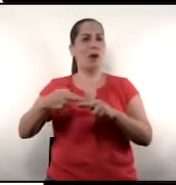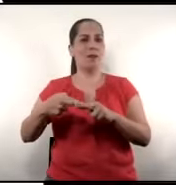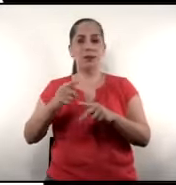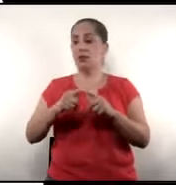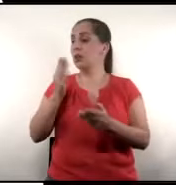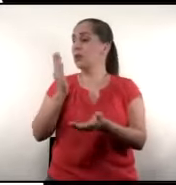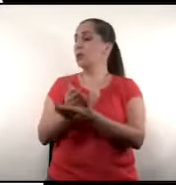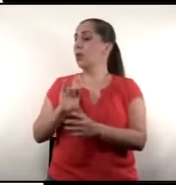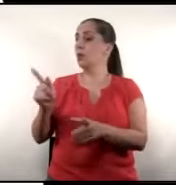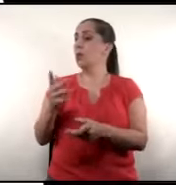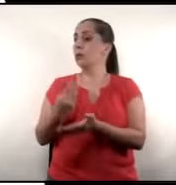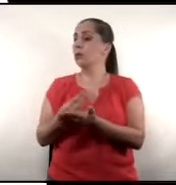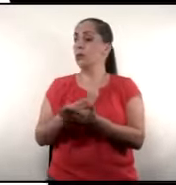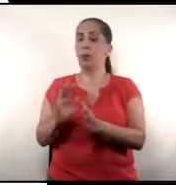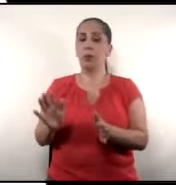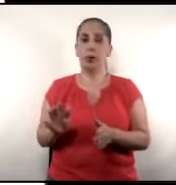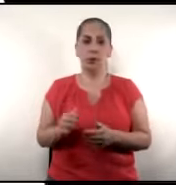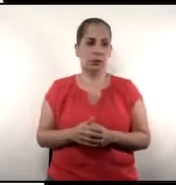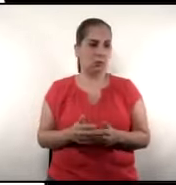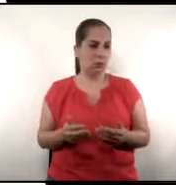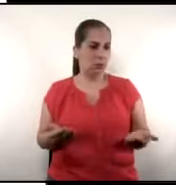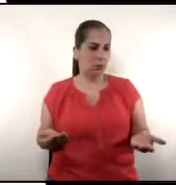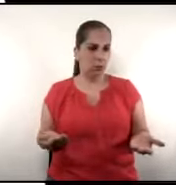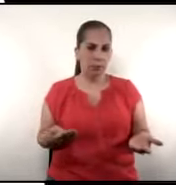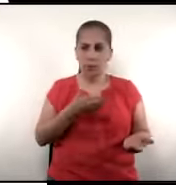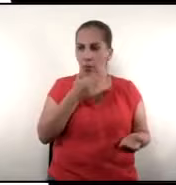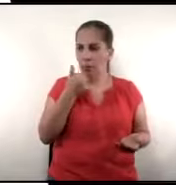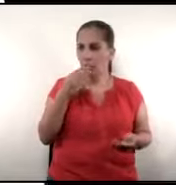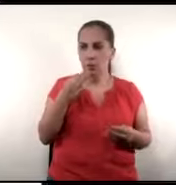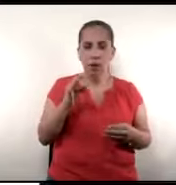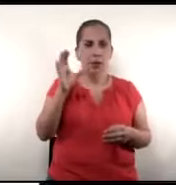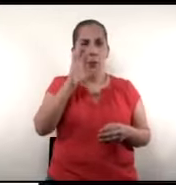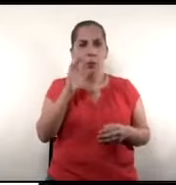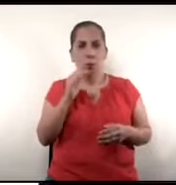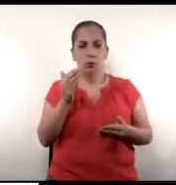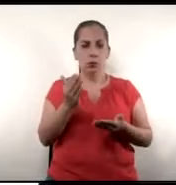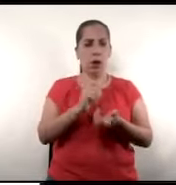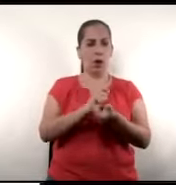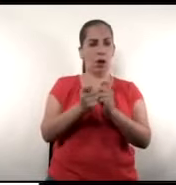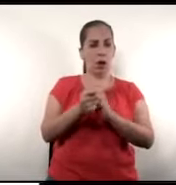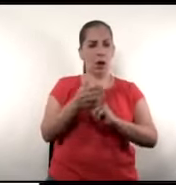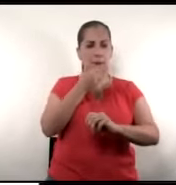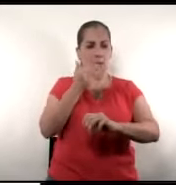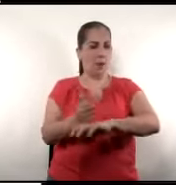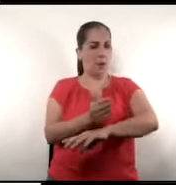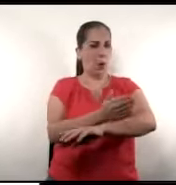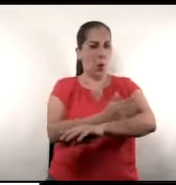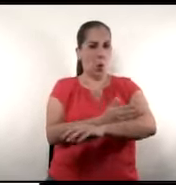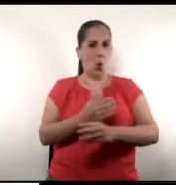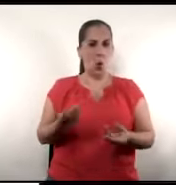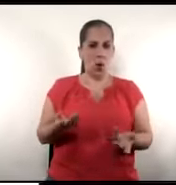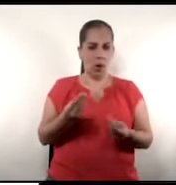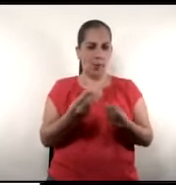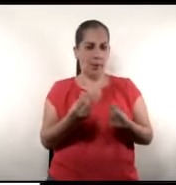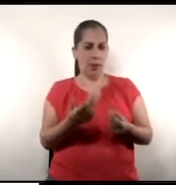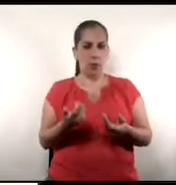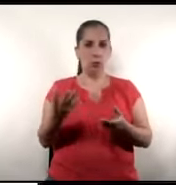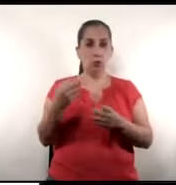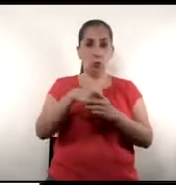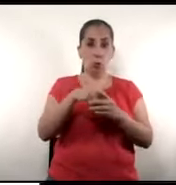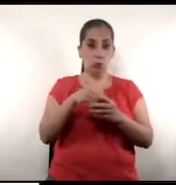más. Y en vez de buscar mejorar los precios o los costos de la